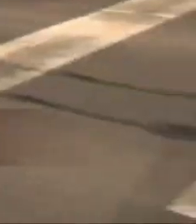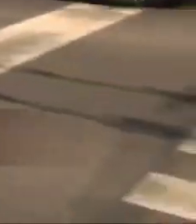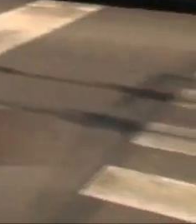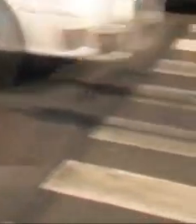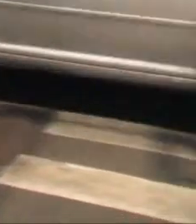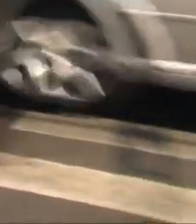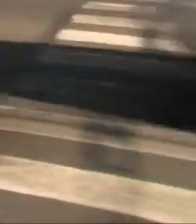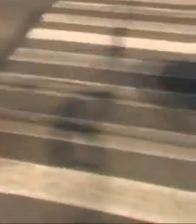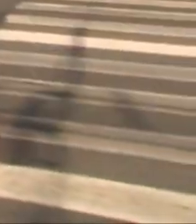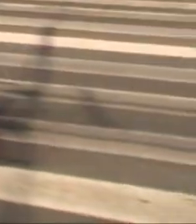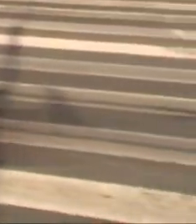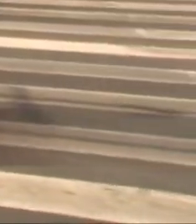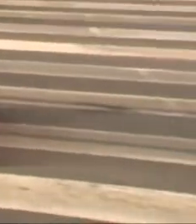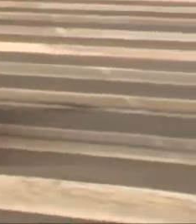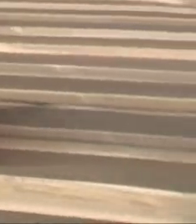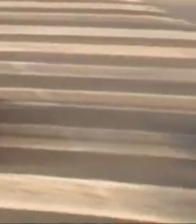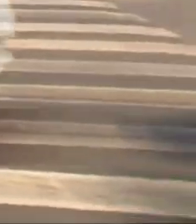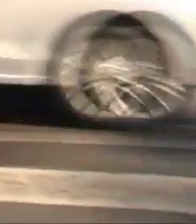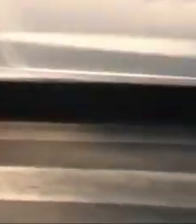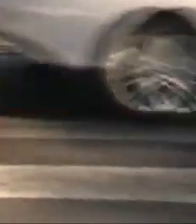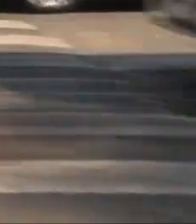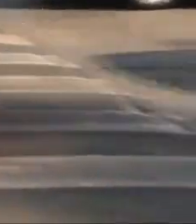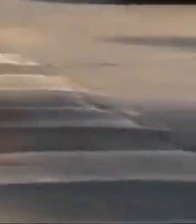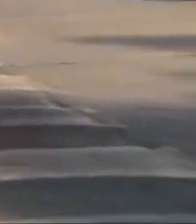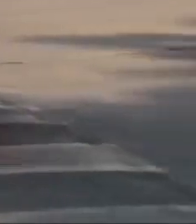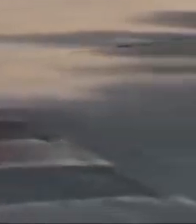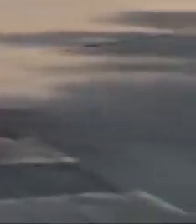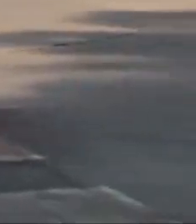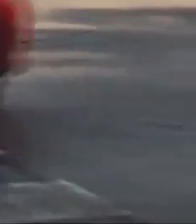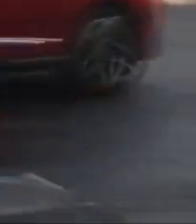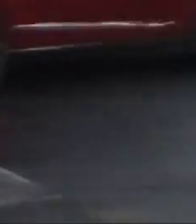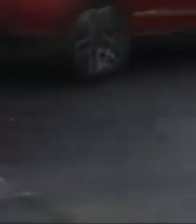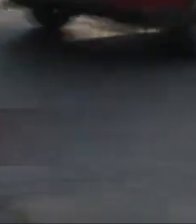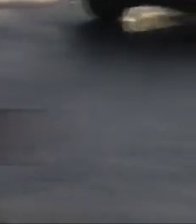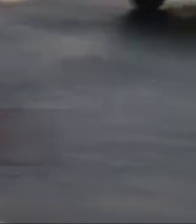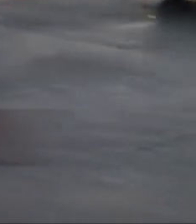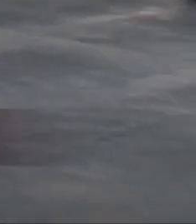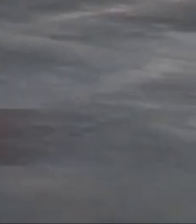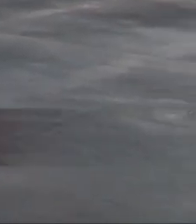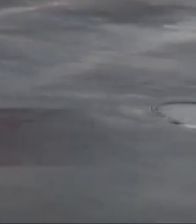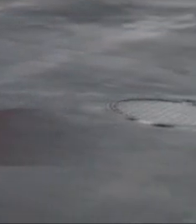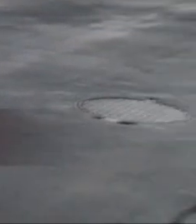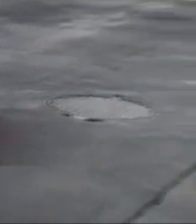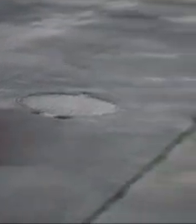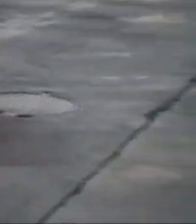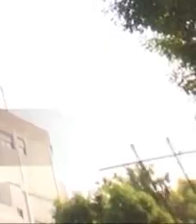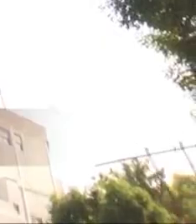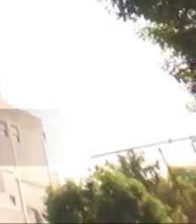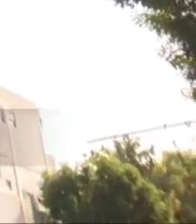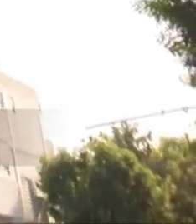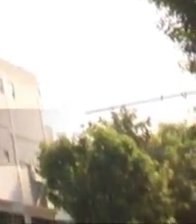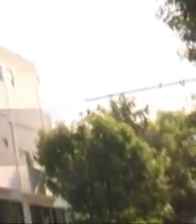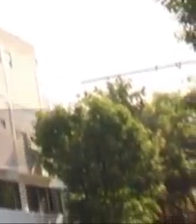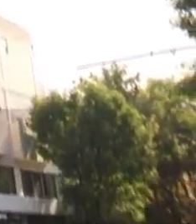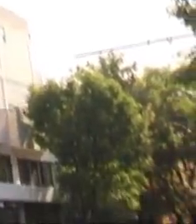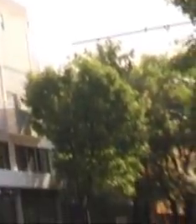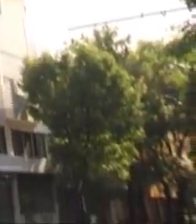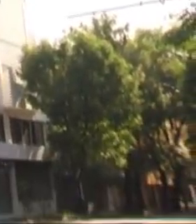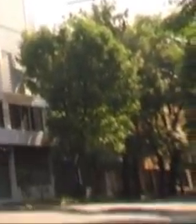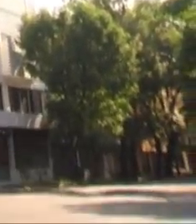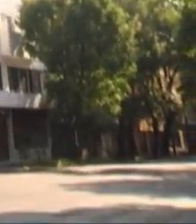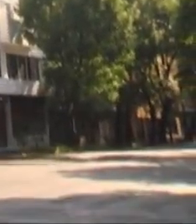esta disciplina de las personas de quedarse en casa en su hogar pero no es suficiente escuchamos de nuevo